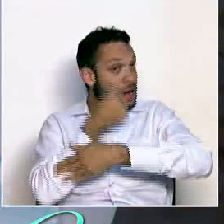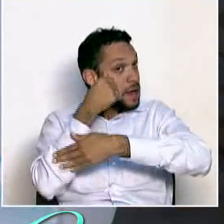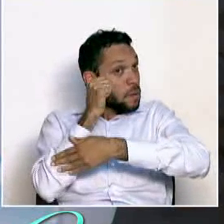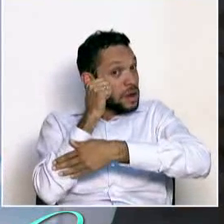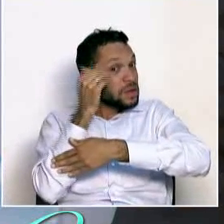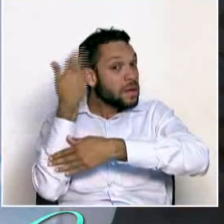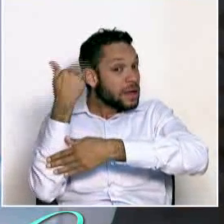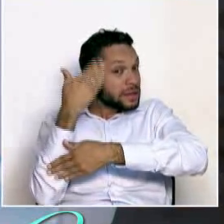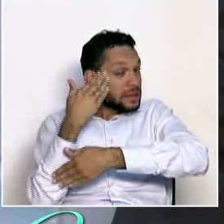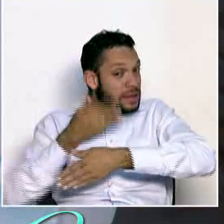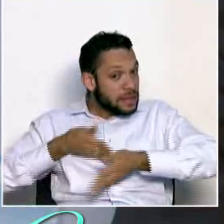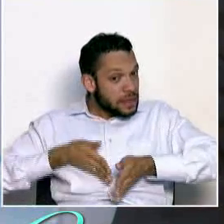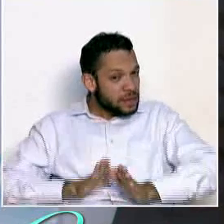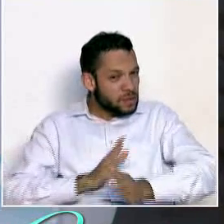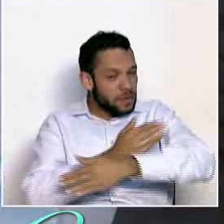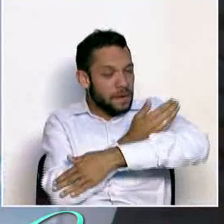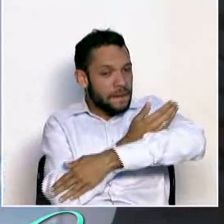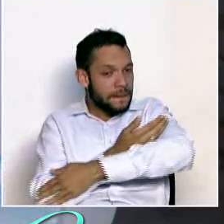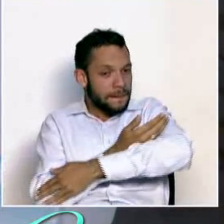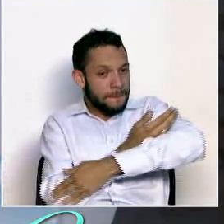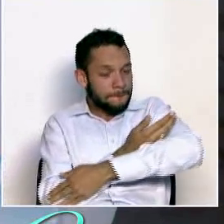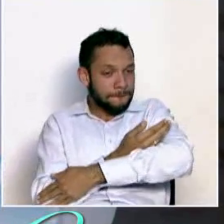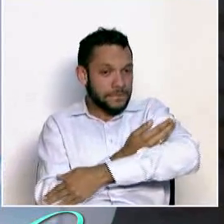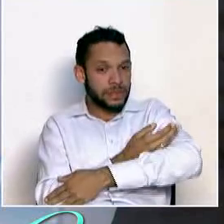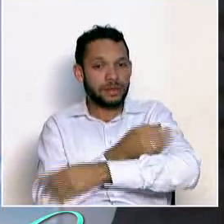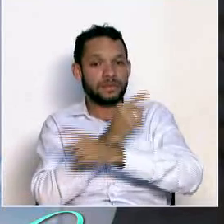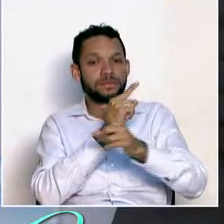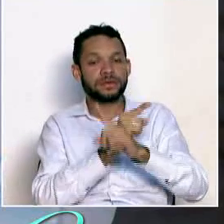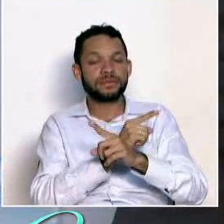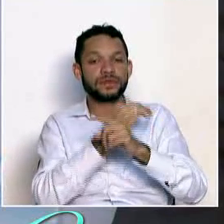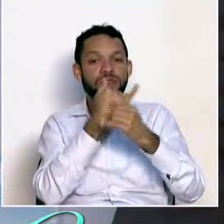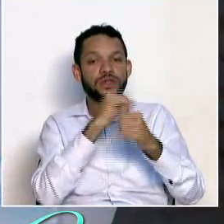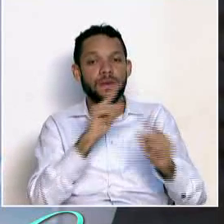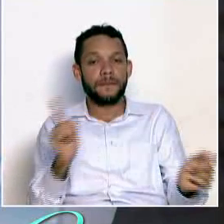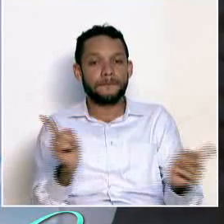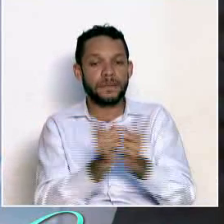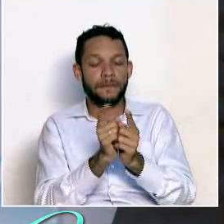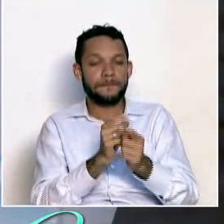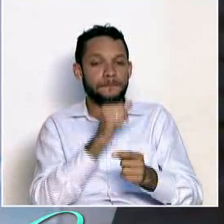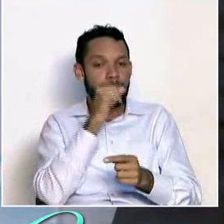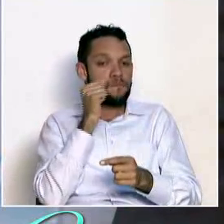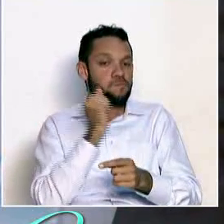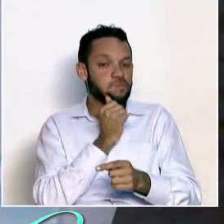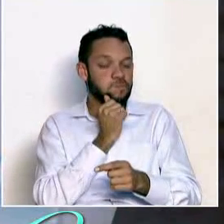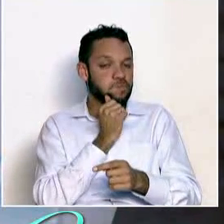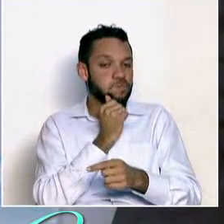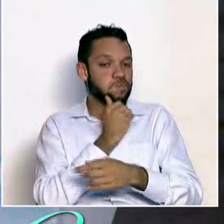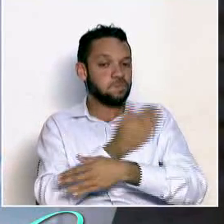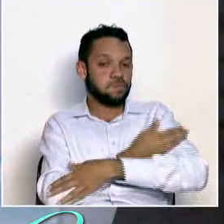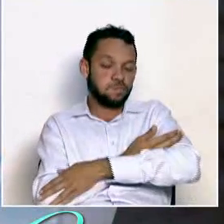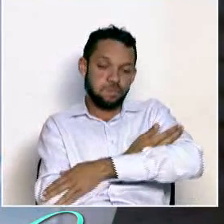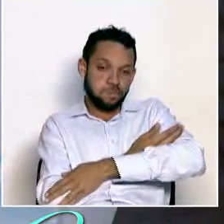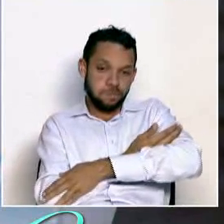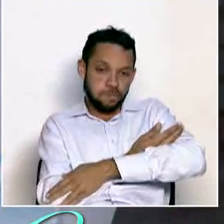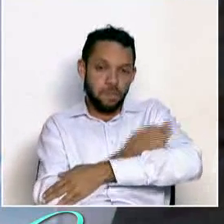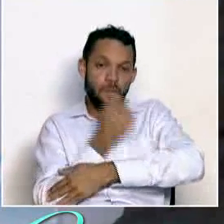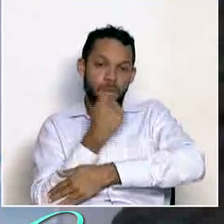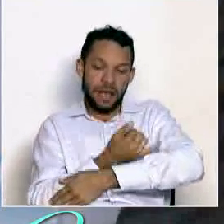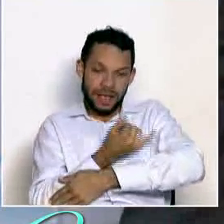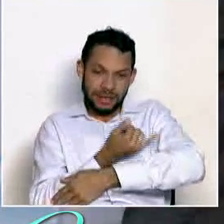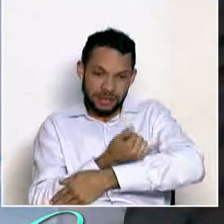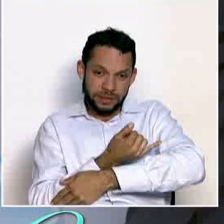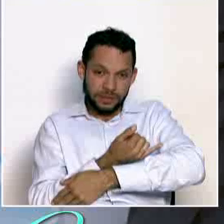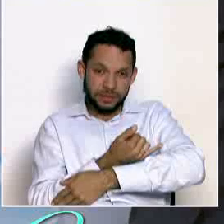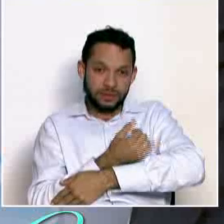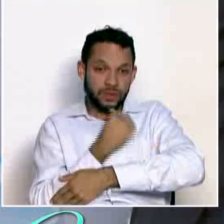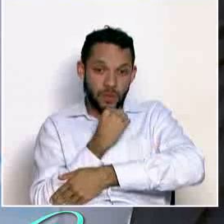revivir nuevamente el momento en que saliste del vientre de tu mamá, en el momento de tu nacimiento, pero